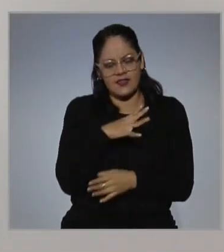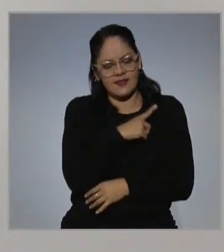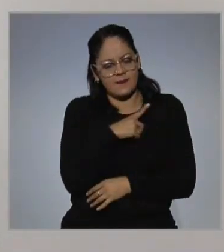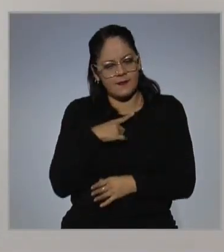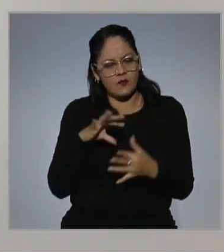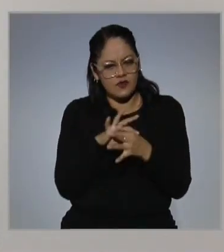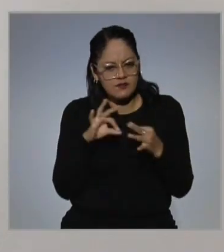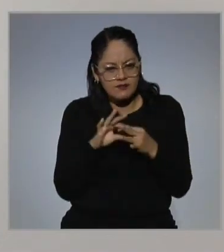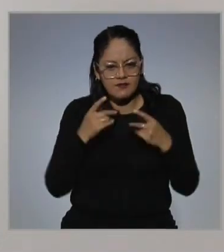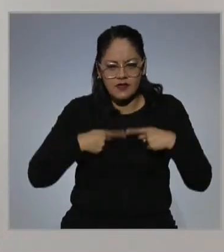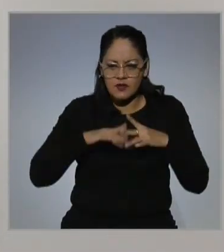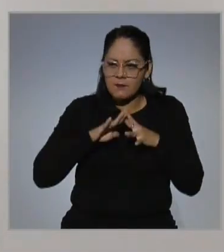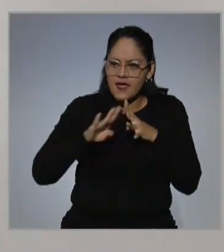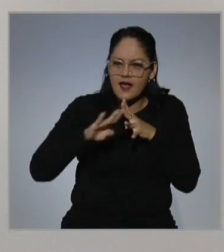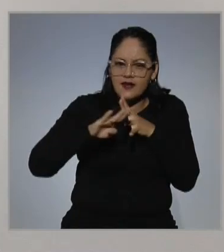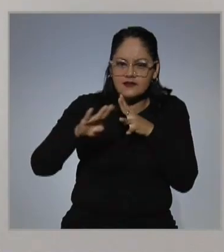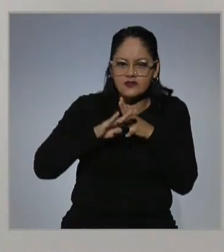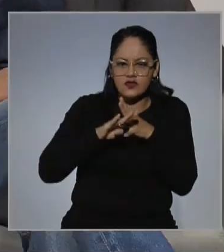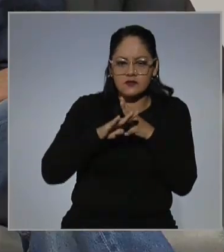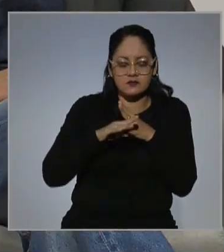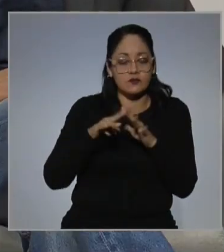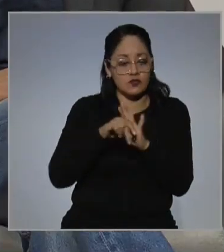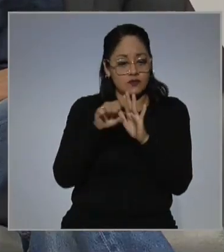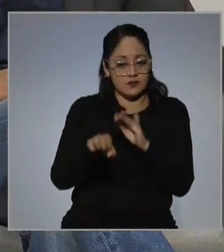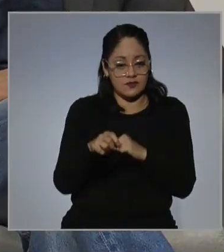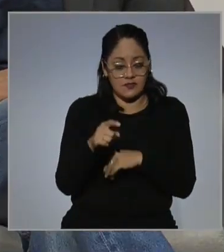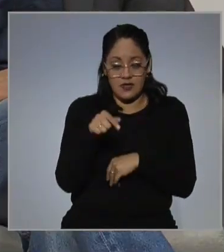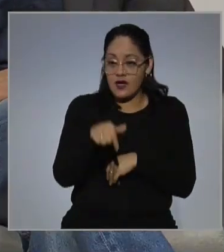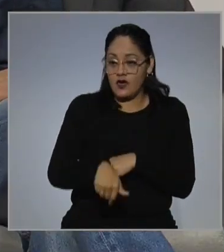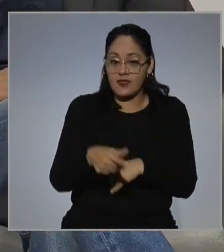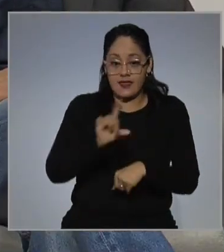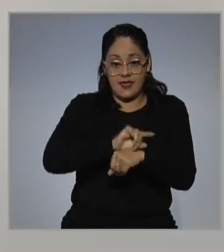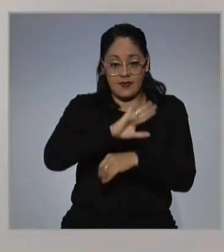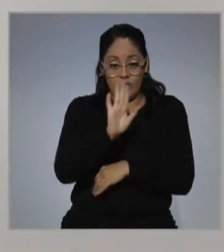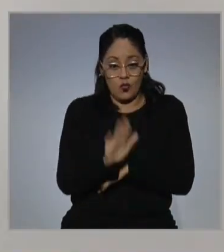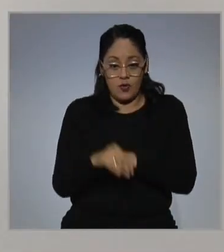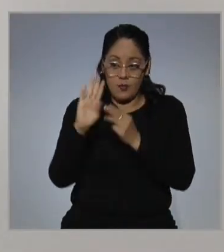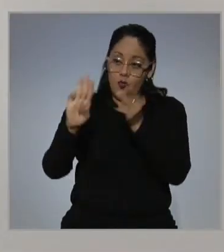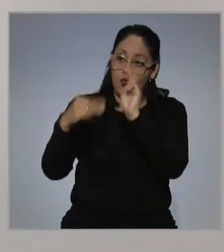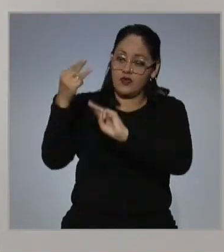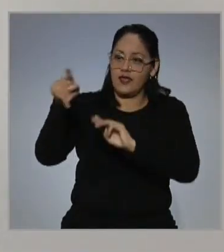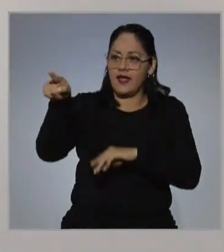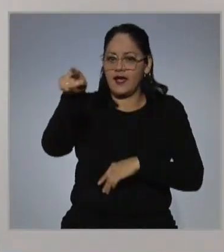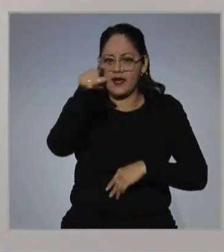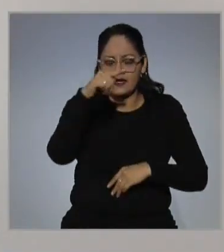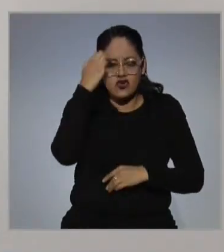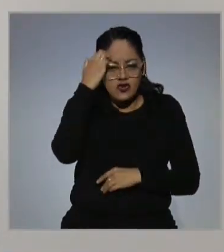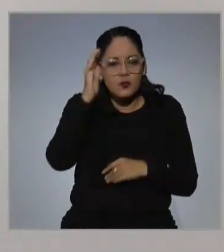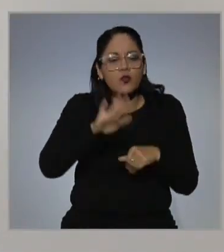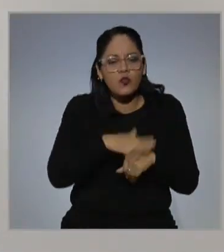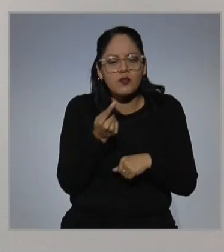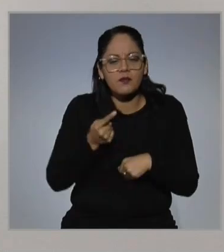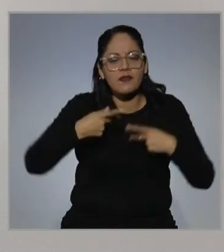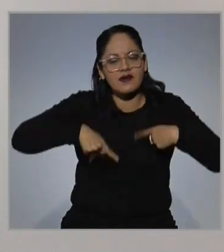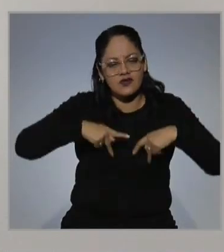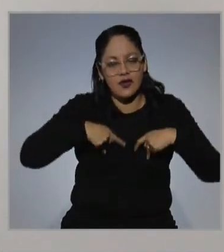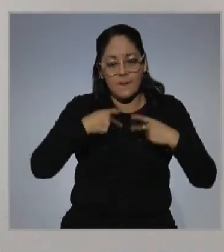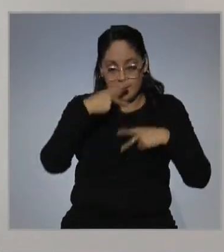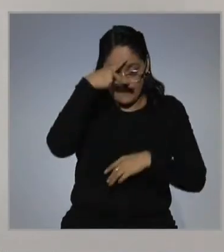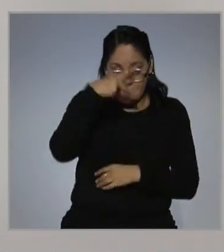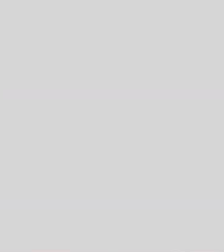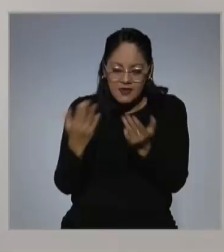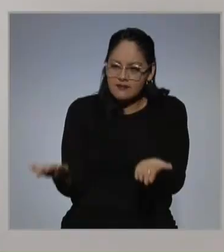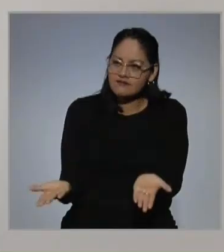de las migraciones, porque este impacto que tiene el Día de Muertos en el mundo también es porque esos mexicanos